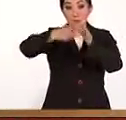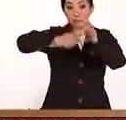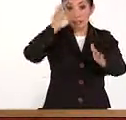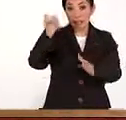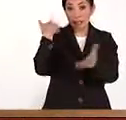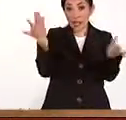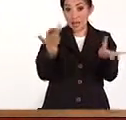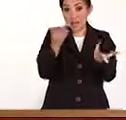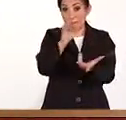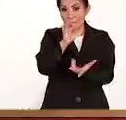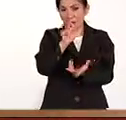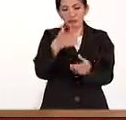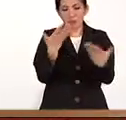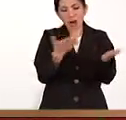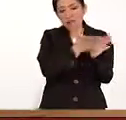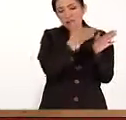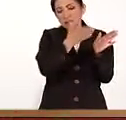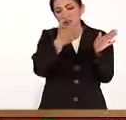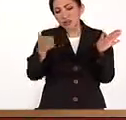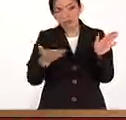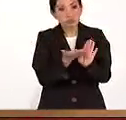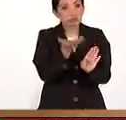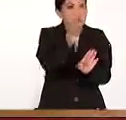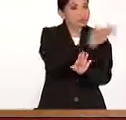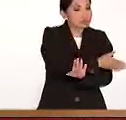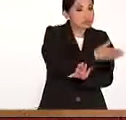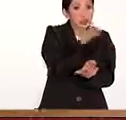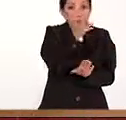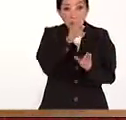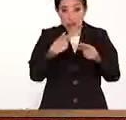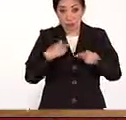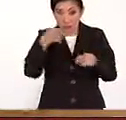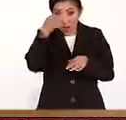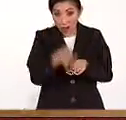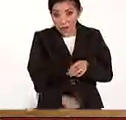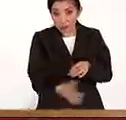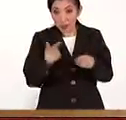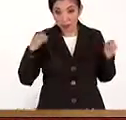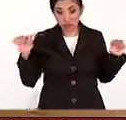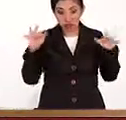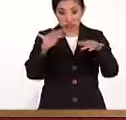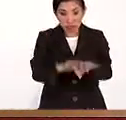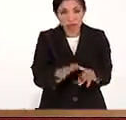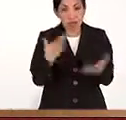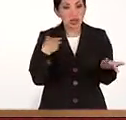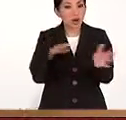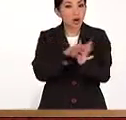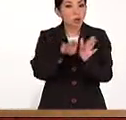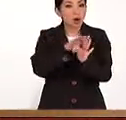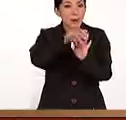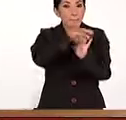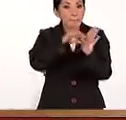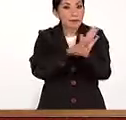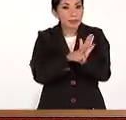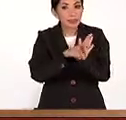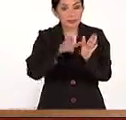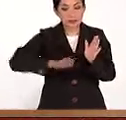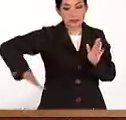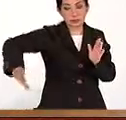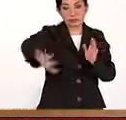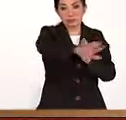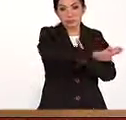ciudad de mexico como se ha desarrollado la respuesta de la gente principalmente y cuéntanos cómo es la metodología en esta explanada